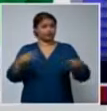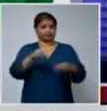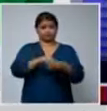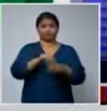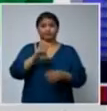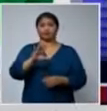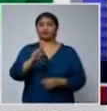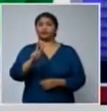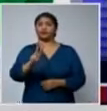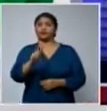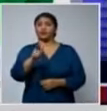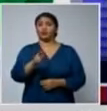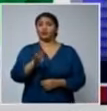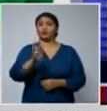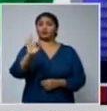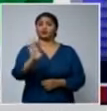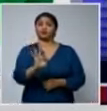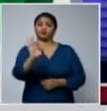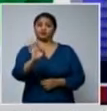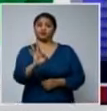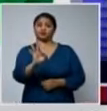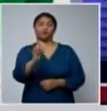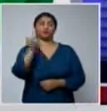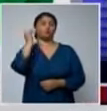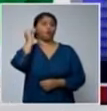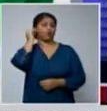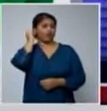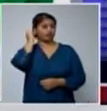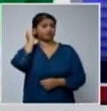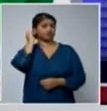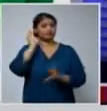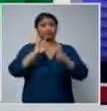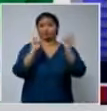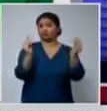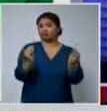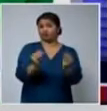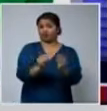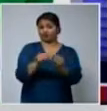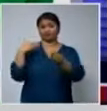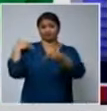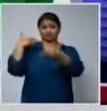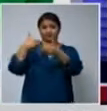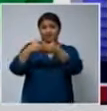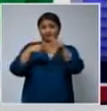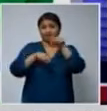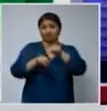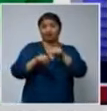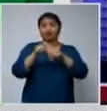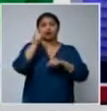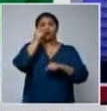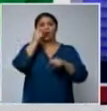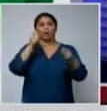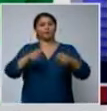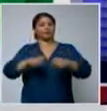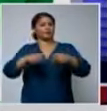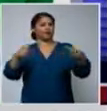52,4% del sexo femenino. En el acumulado, el masculino predomina, es